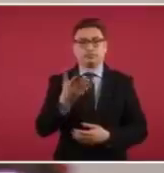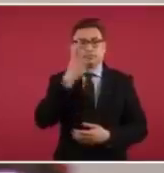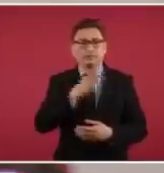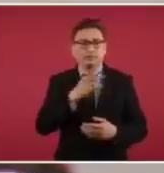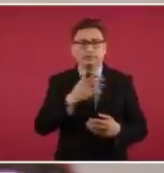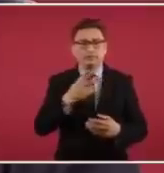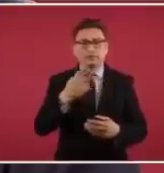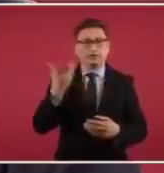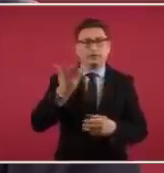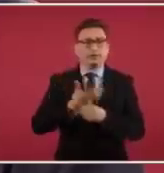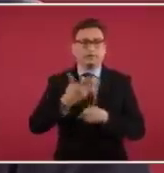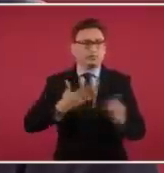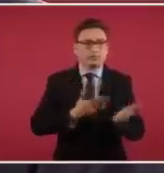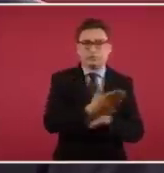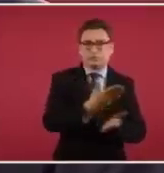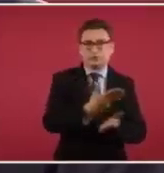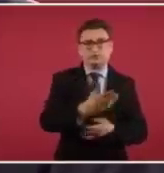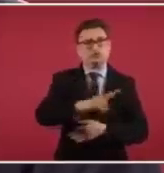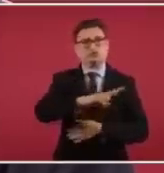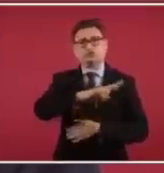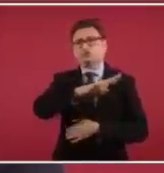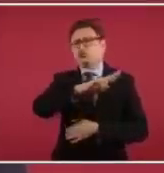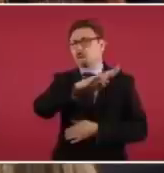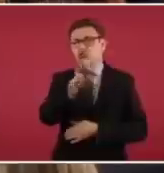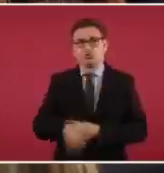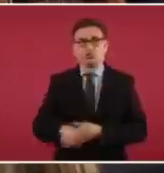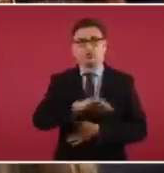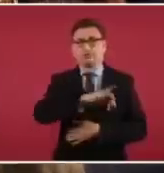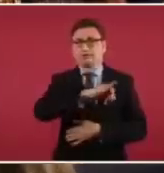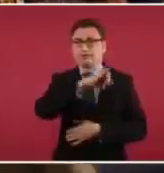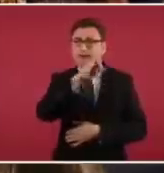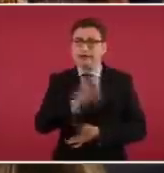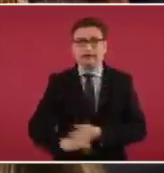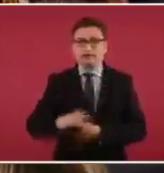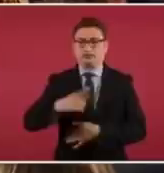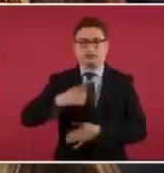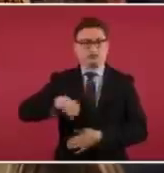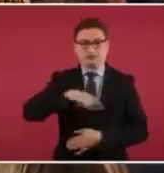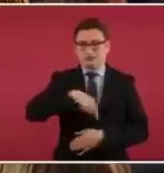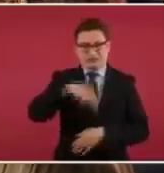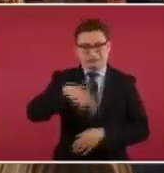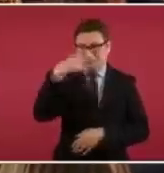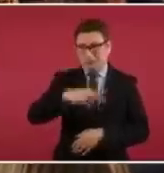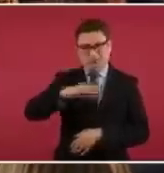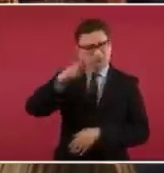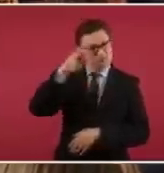Eso nunca, jamás lo vamos a aceptar.